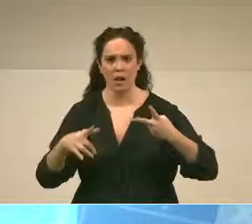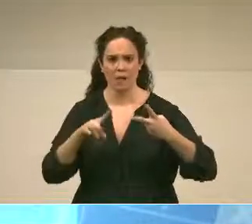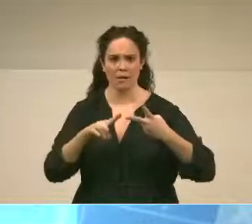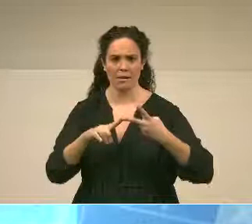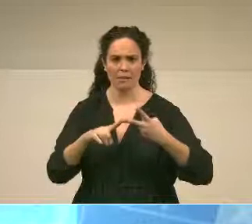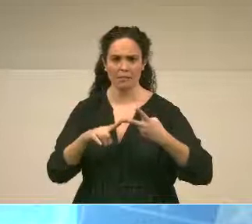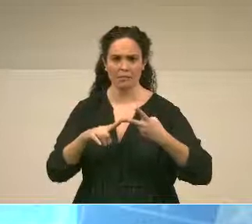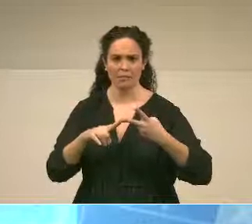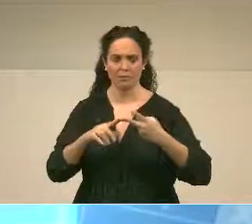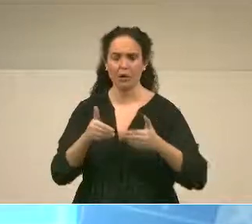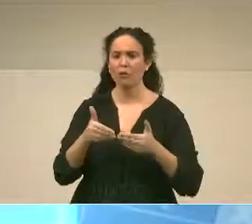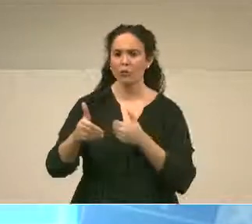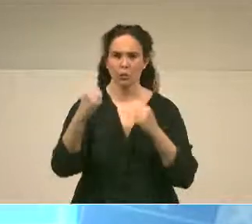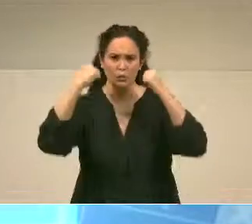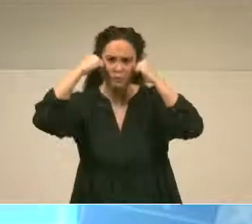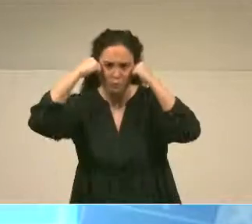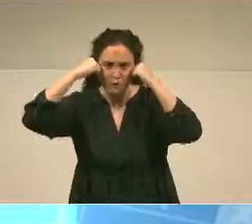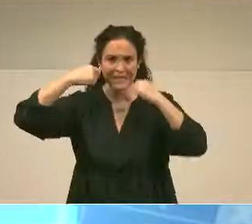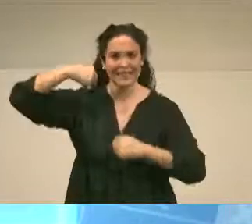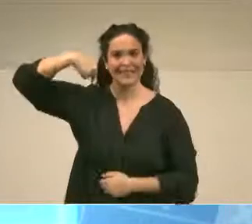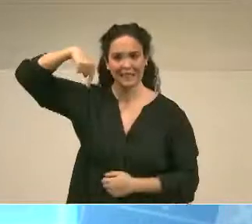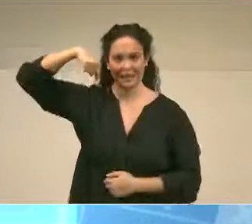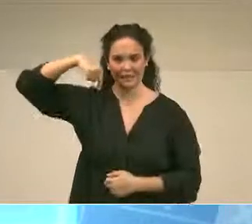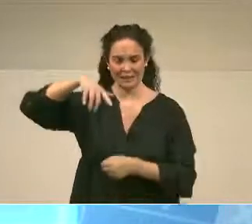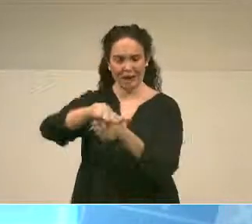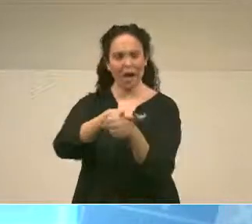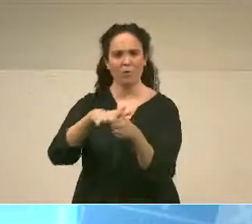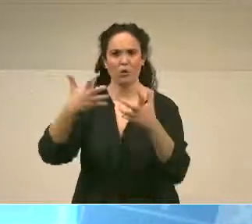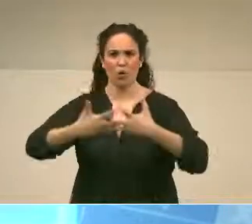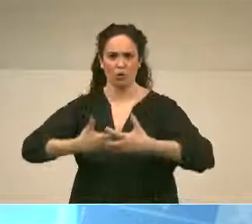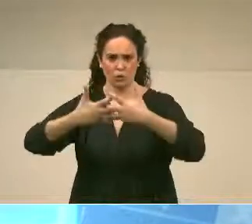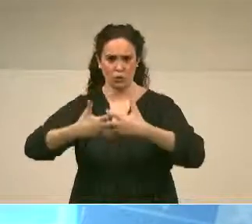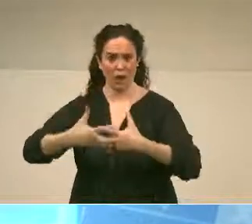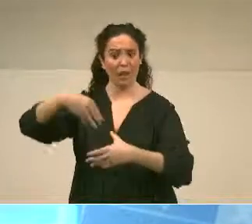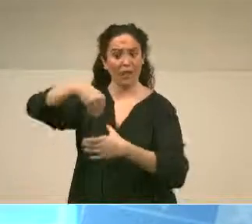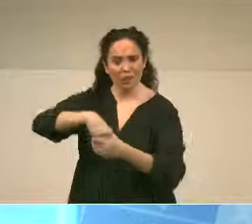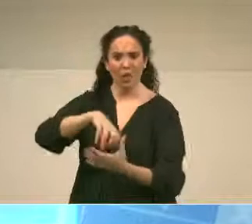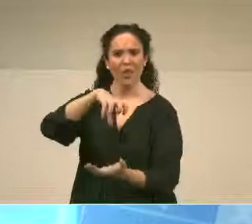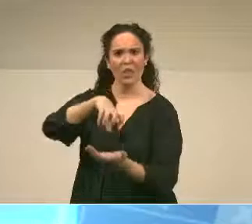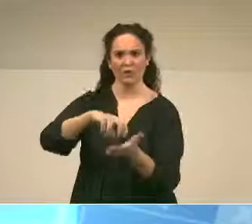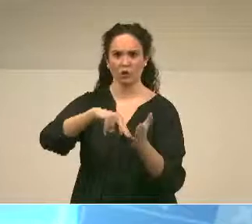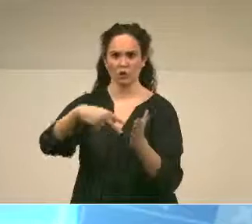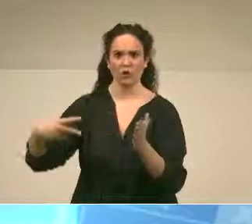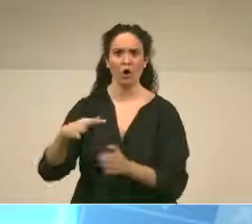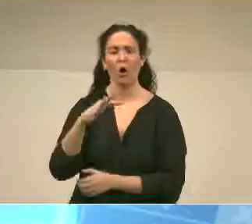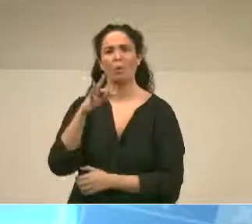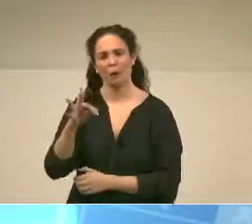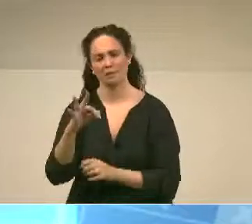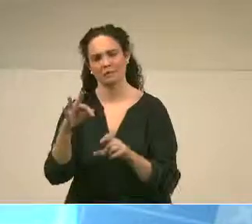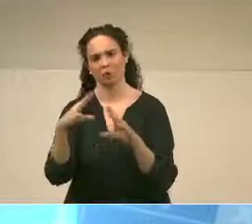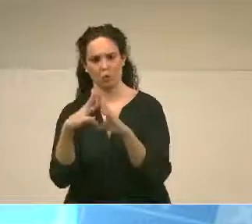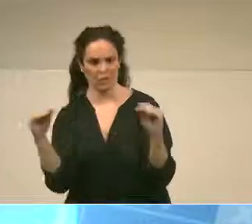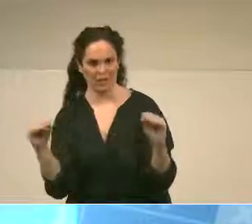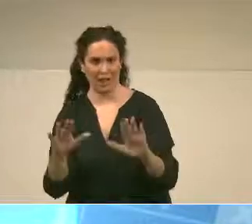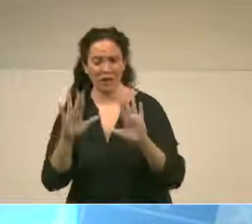tesis doctorales de carácter industrial. Se desarrollan en la universidad, en centros tecnológicos, pero siempre bajo un proyecto industrial